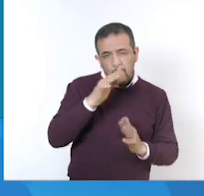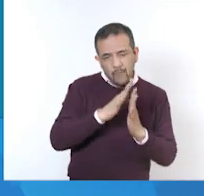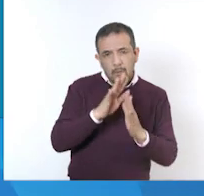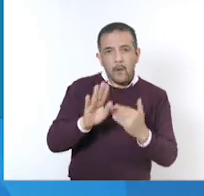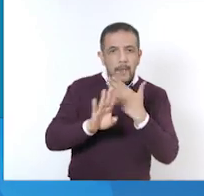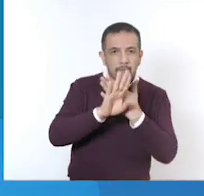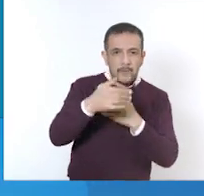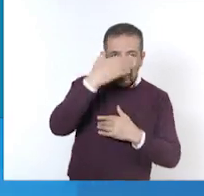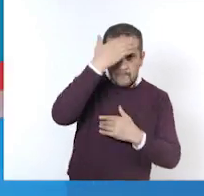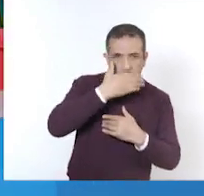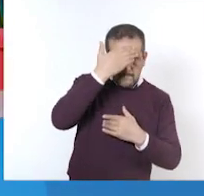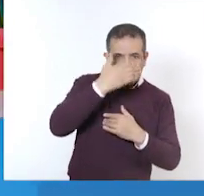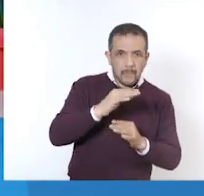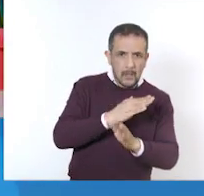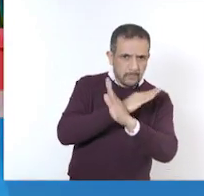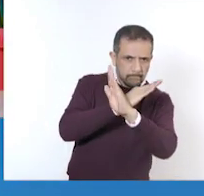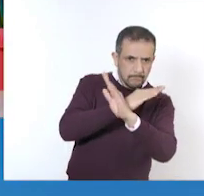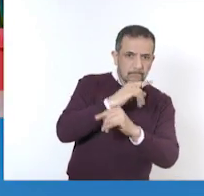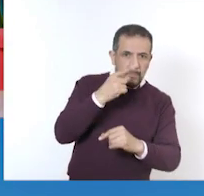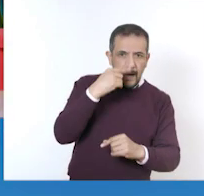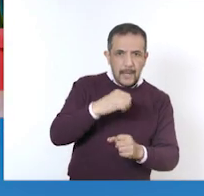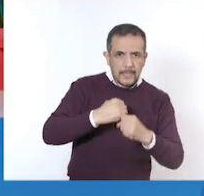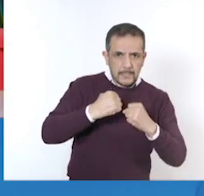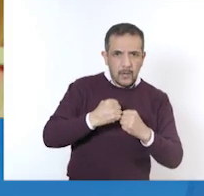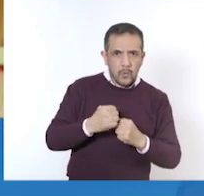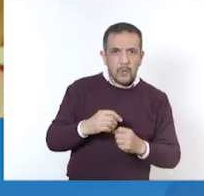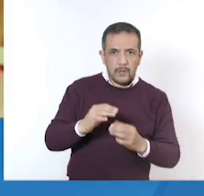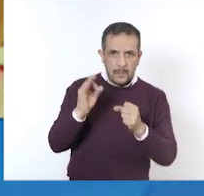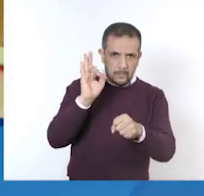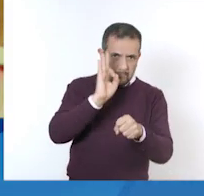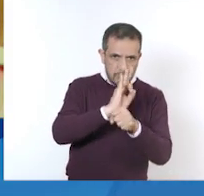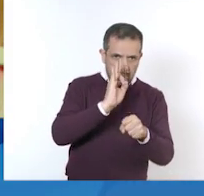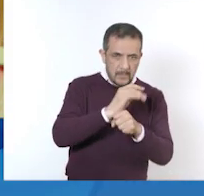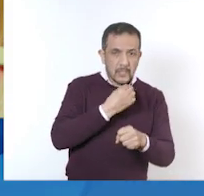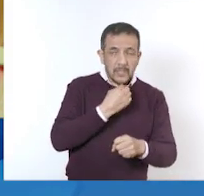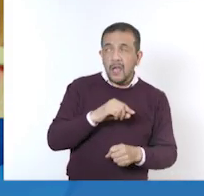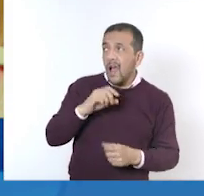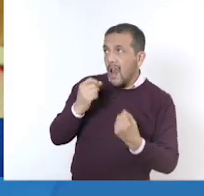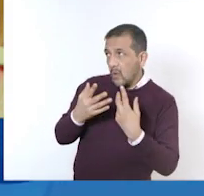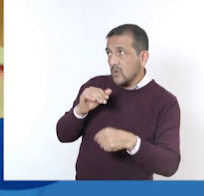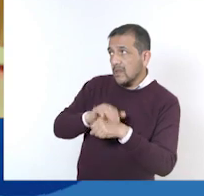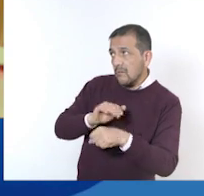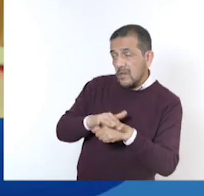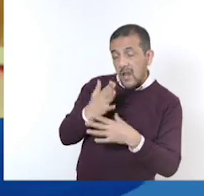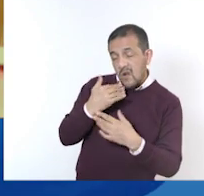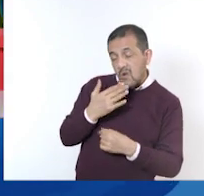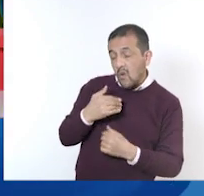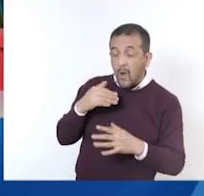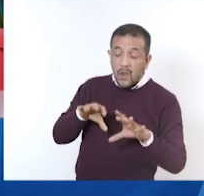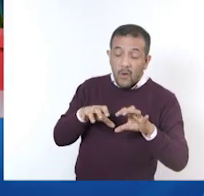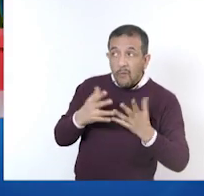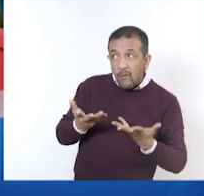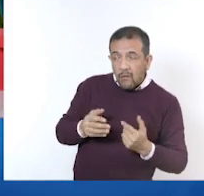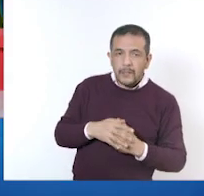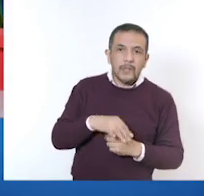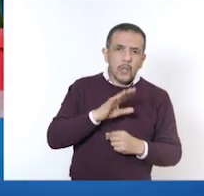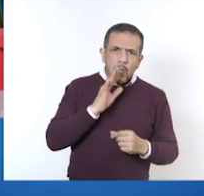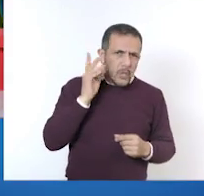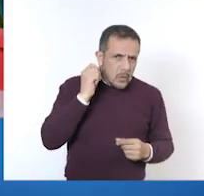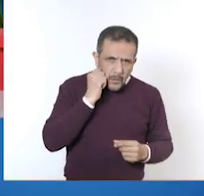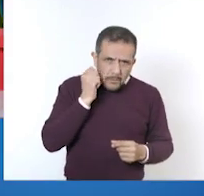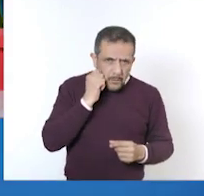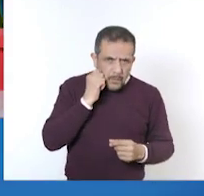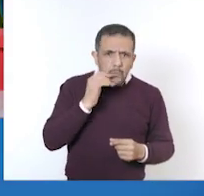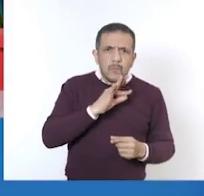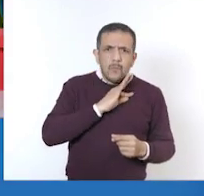no salgan las caritas de niñas y niños para que sea más seguro. Algunos de mis amigos no tienen computadora. No importa.